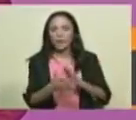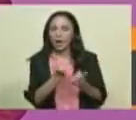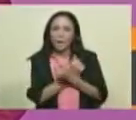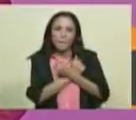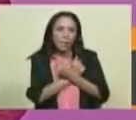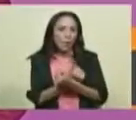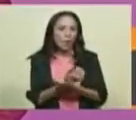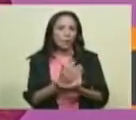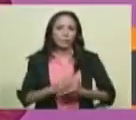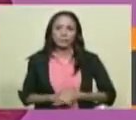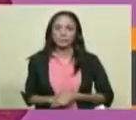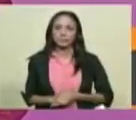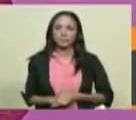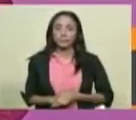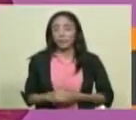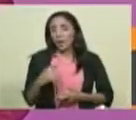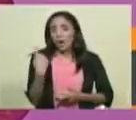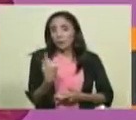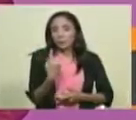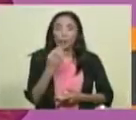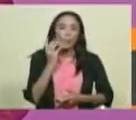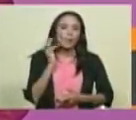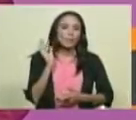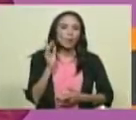Valorarla. Solo la mujer puede ser madre